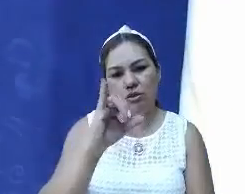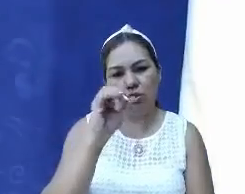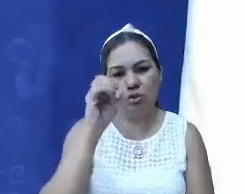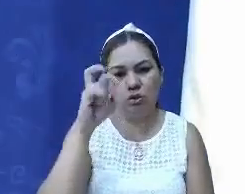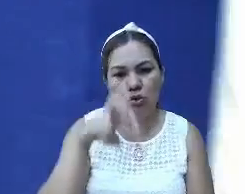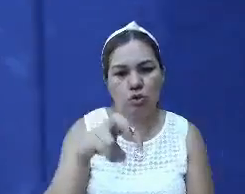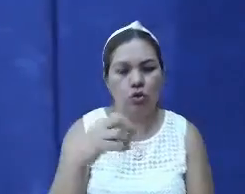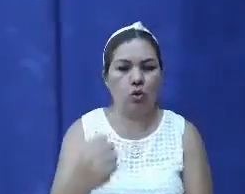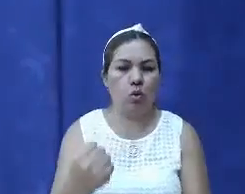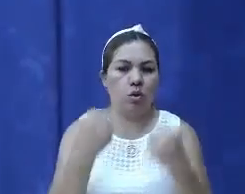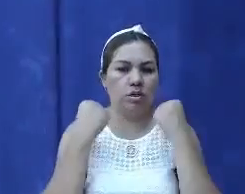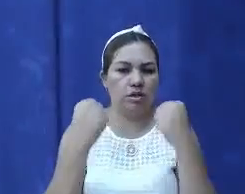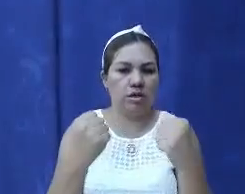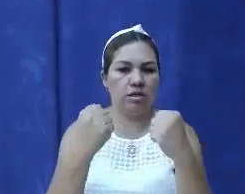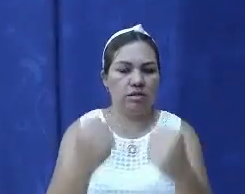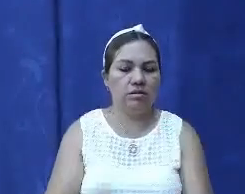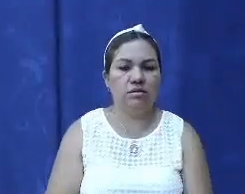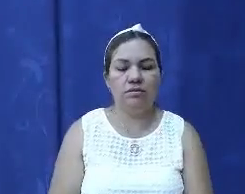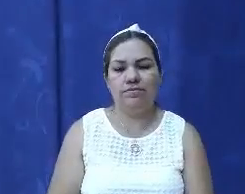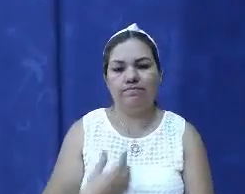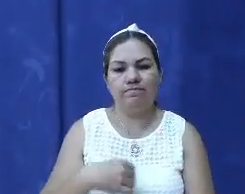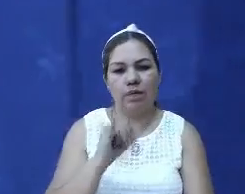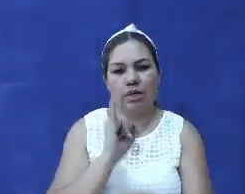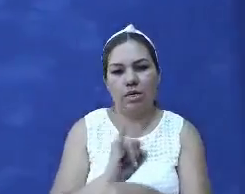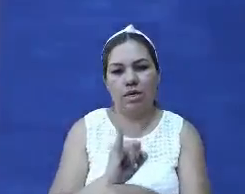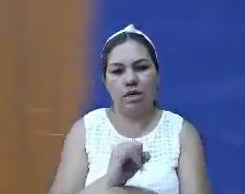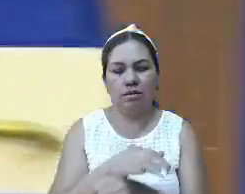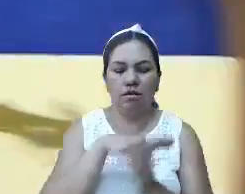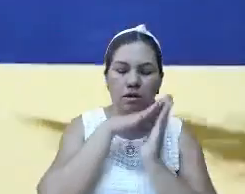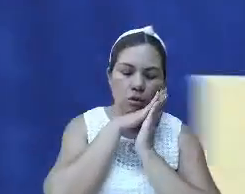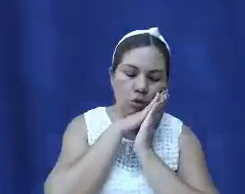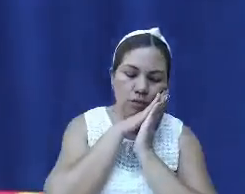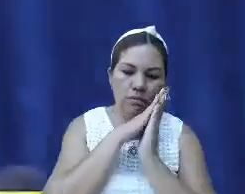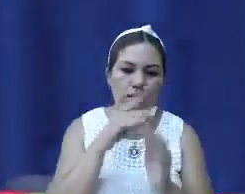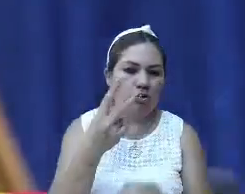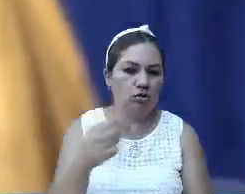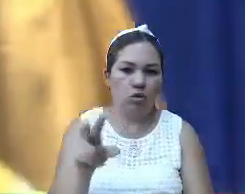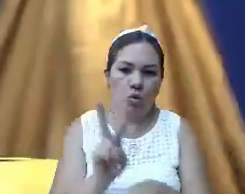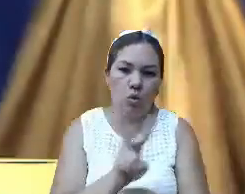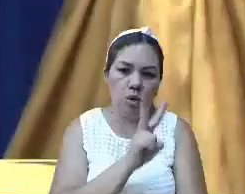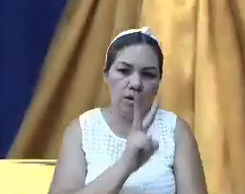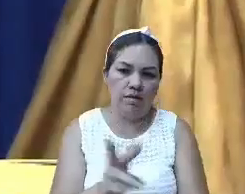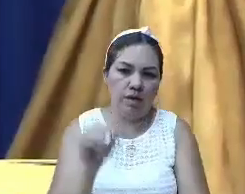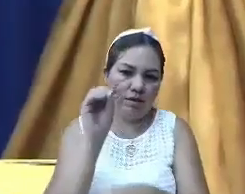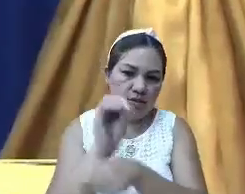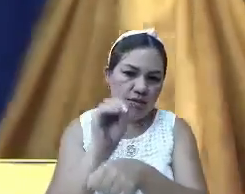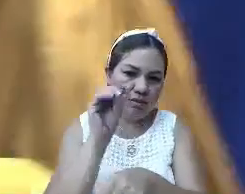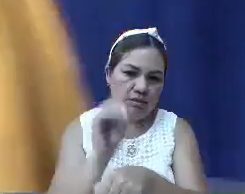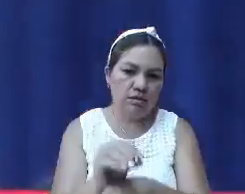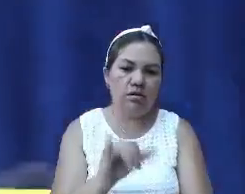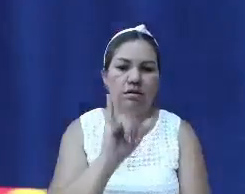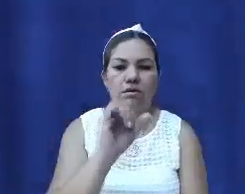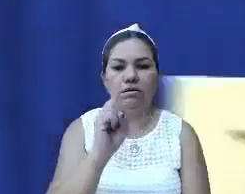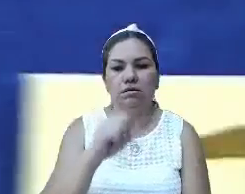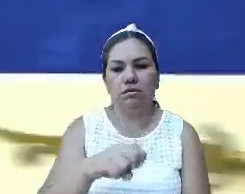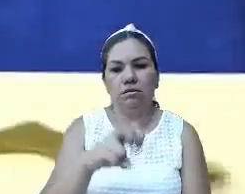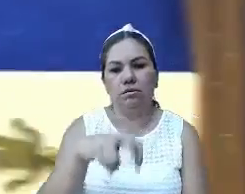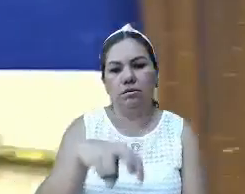dormida, no ora por ellos, no los cubre, no los cuida en oración, no los enseña, no los instruye.